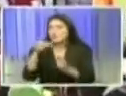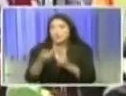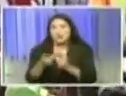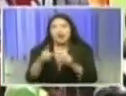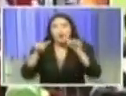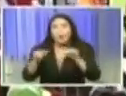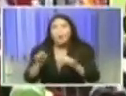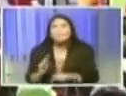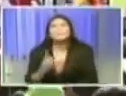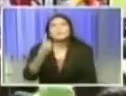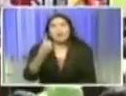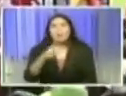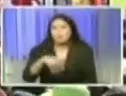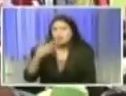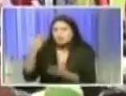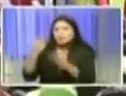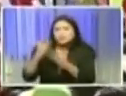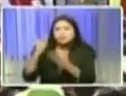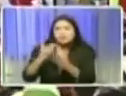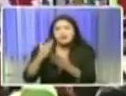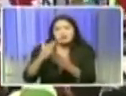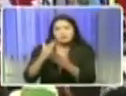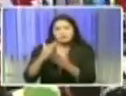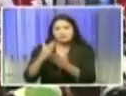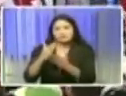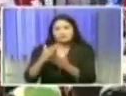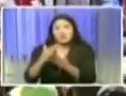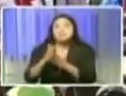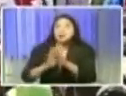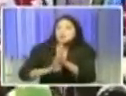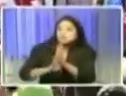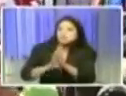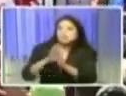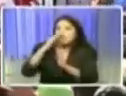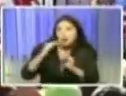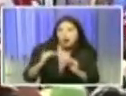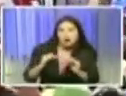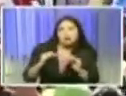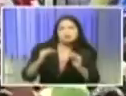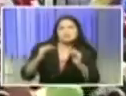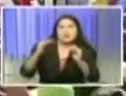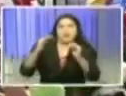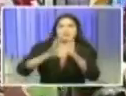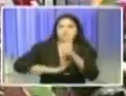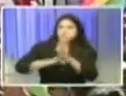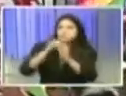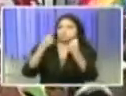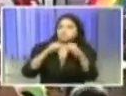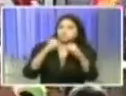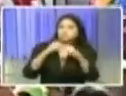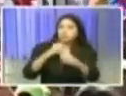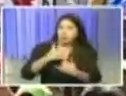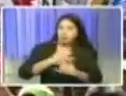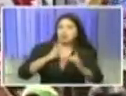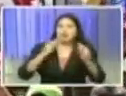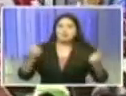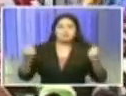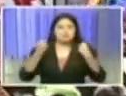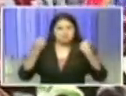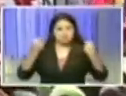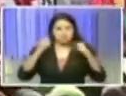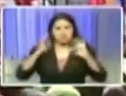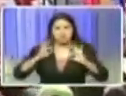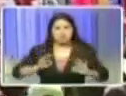juventud hoy para estudiar, para crecer, para desarrollar sus facultades físicas,